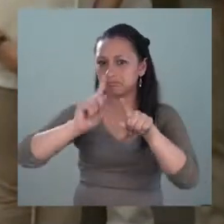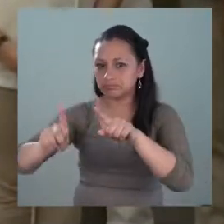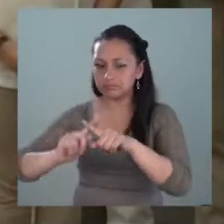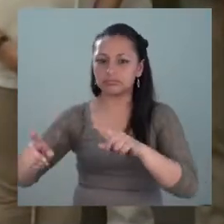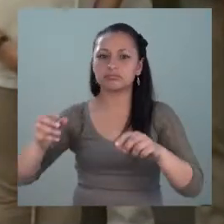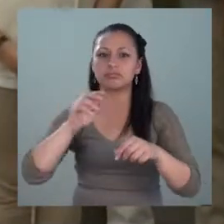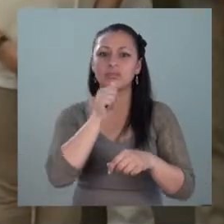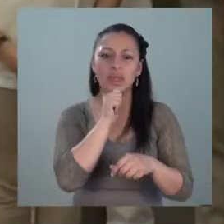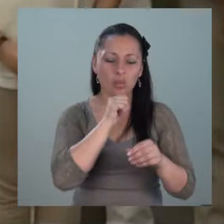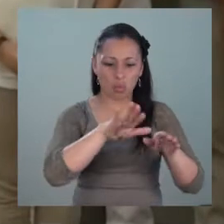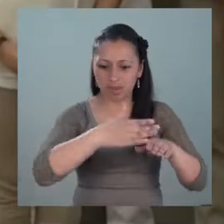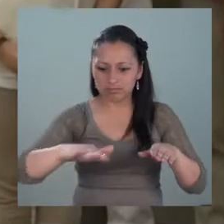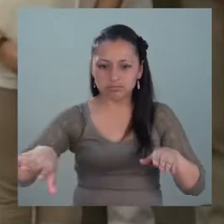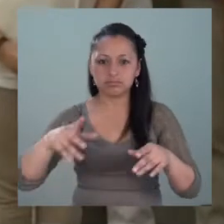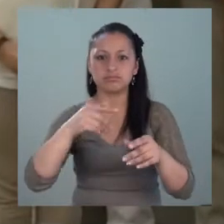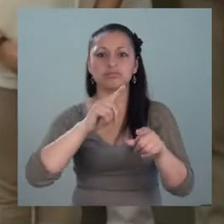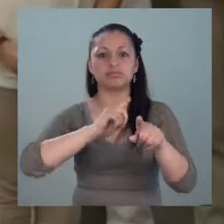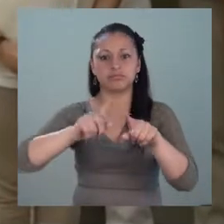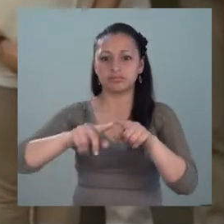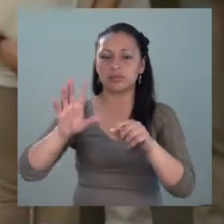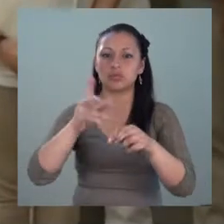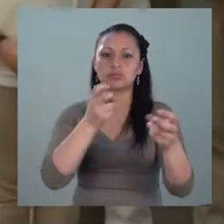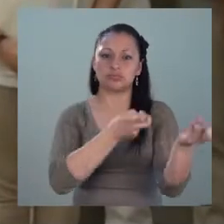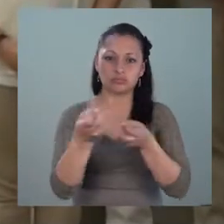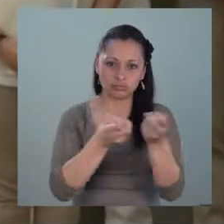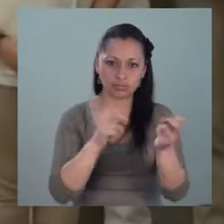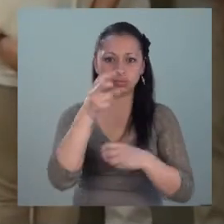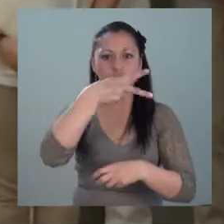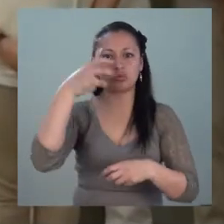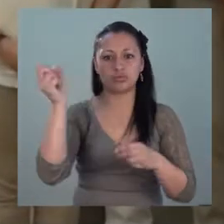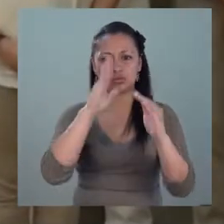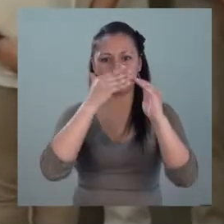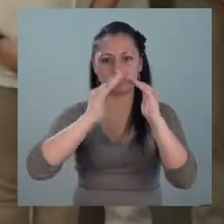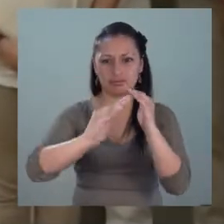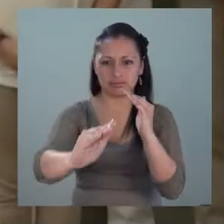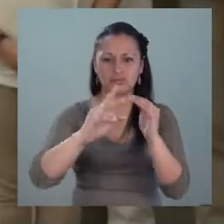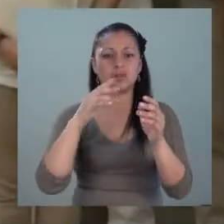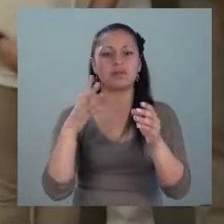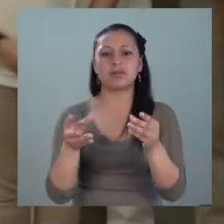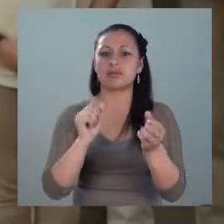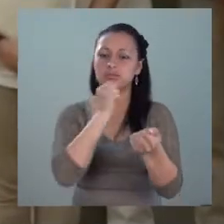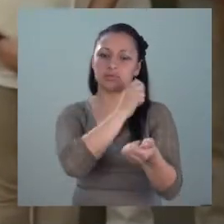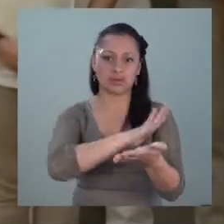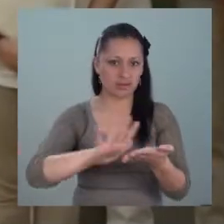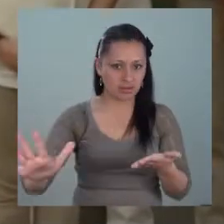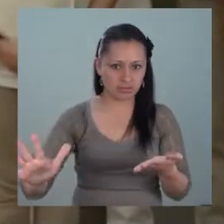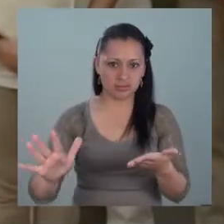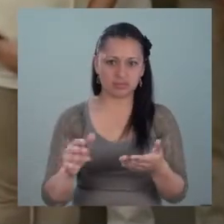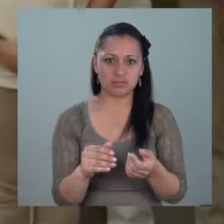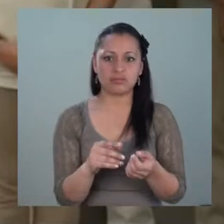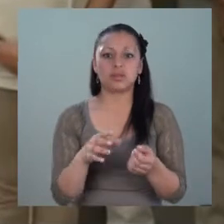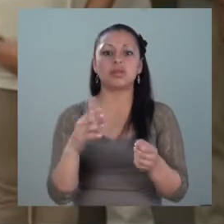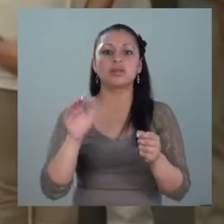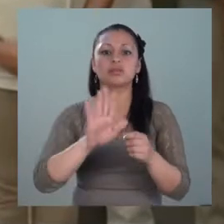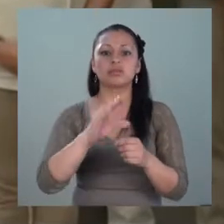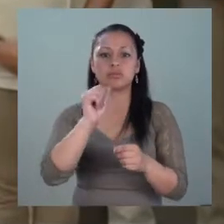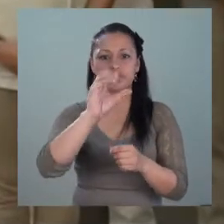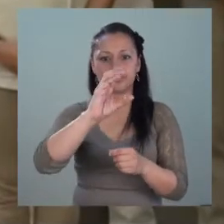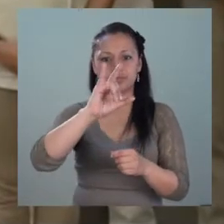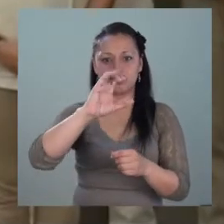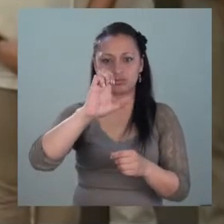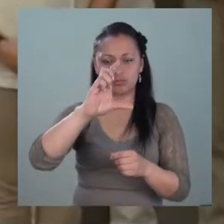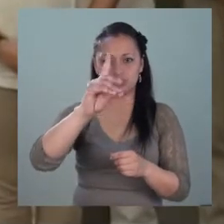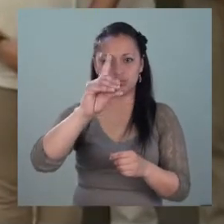adecuación del acueducto, el parque energético complementario, 200 viviendas adicionales gratis y el